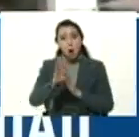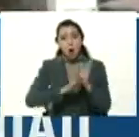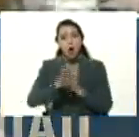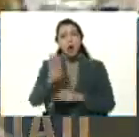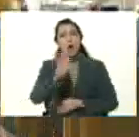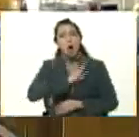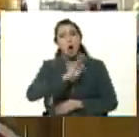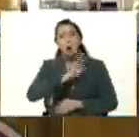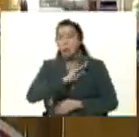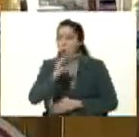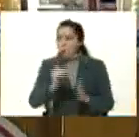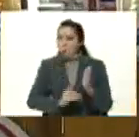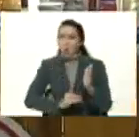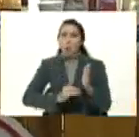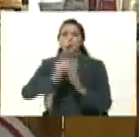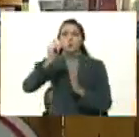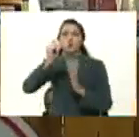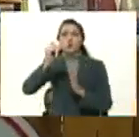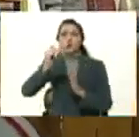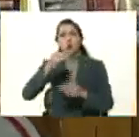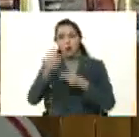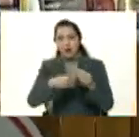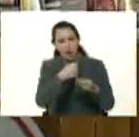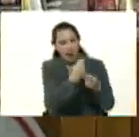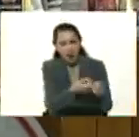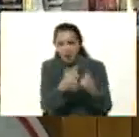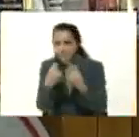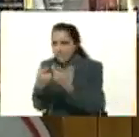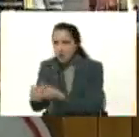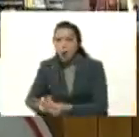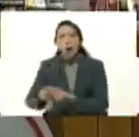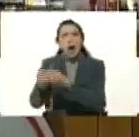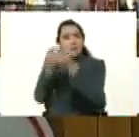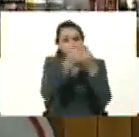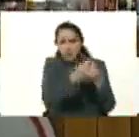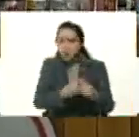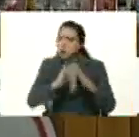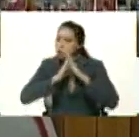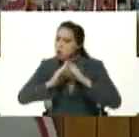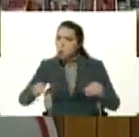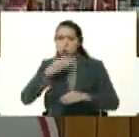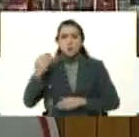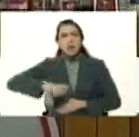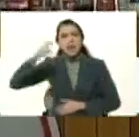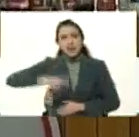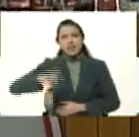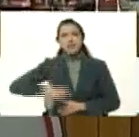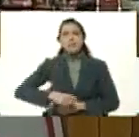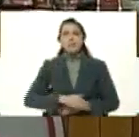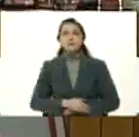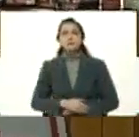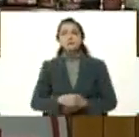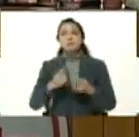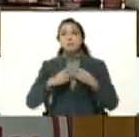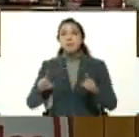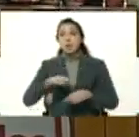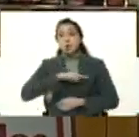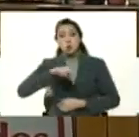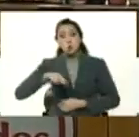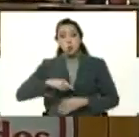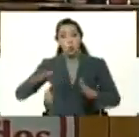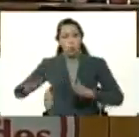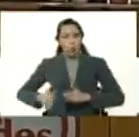su crecimiento, su distribución, sus precios. Muchas cosas que mejorar, pero estamos en el